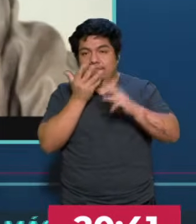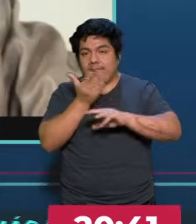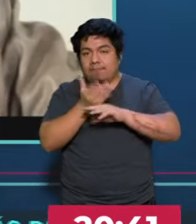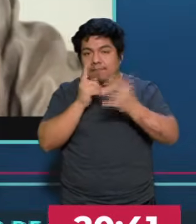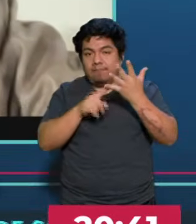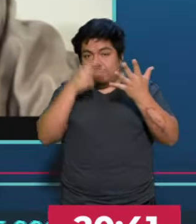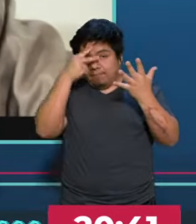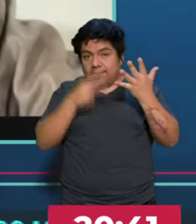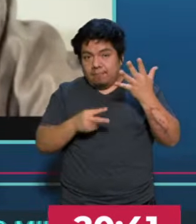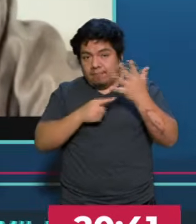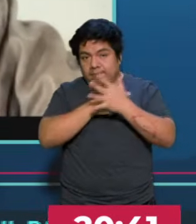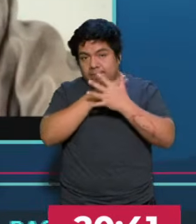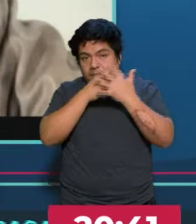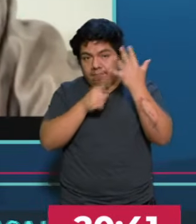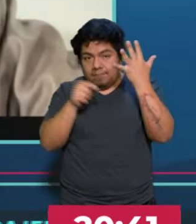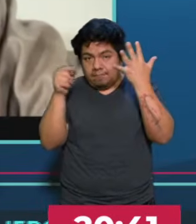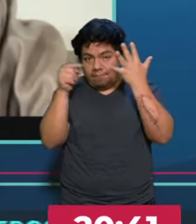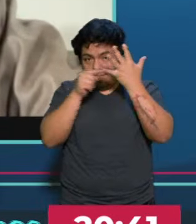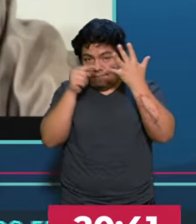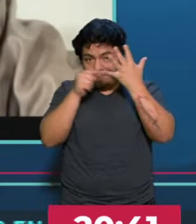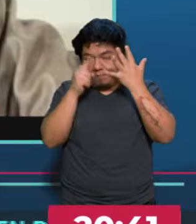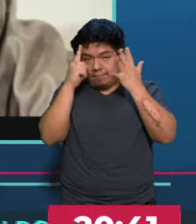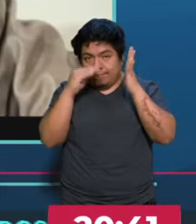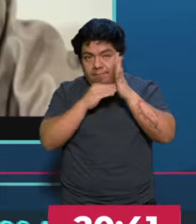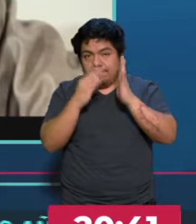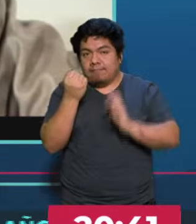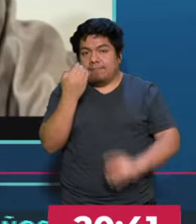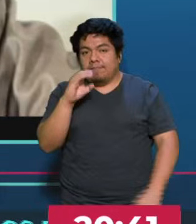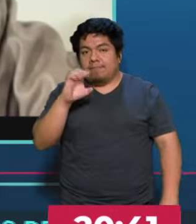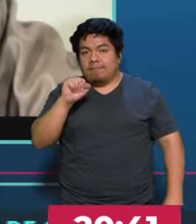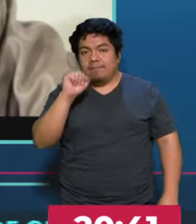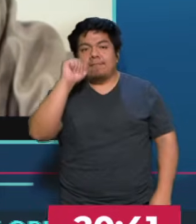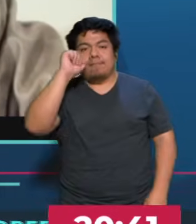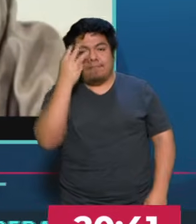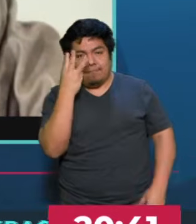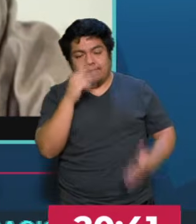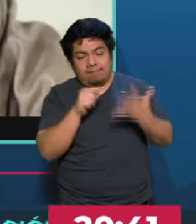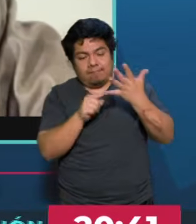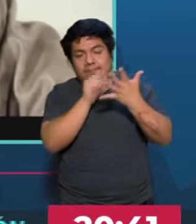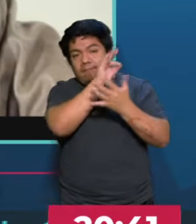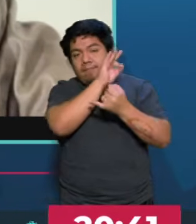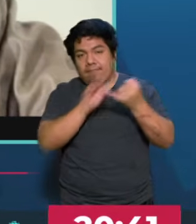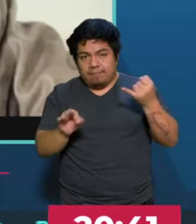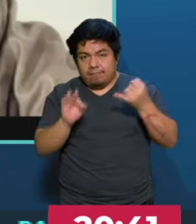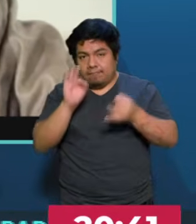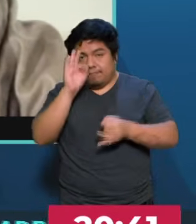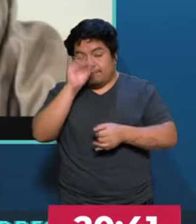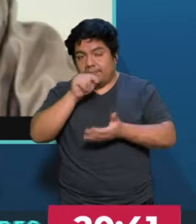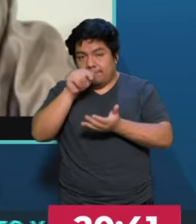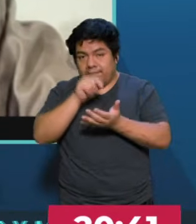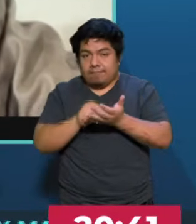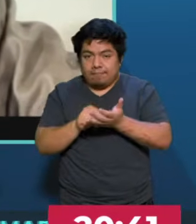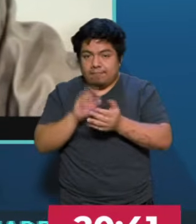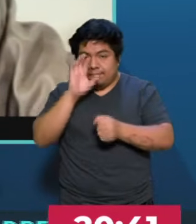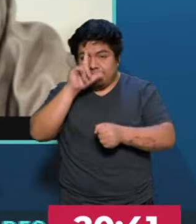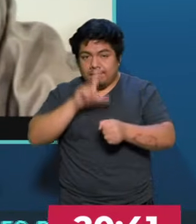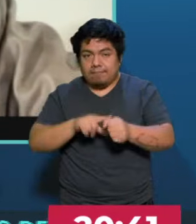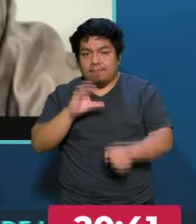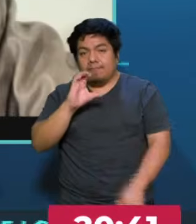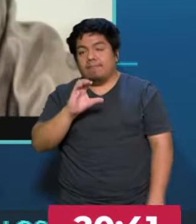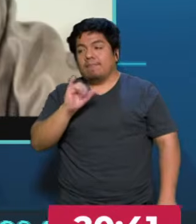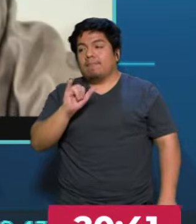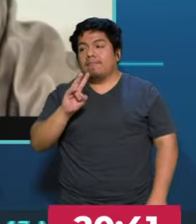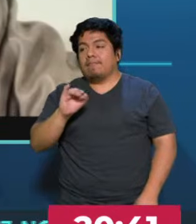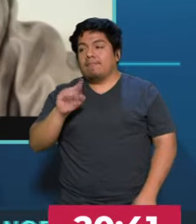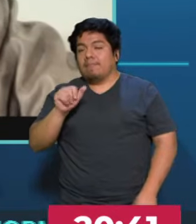y México. Y México en 1963 salía en último lugar en cultura cívica. No sé qué pasaría si ese estudio